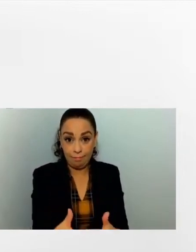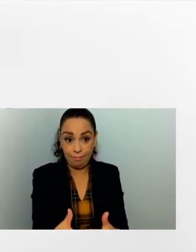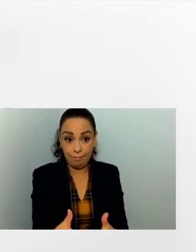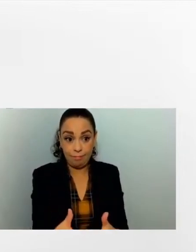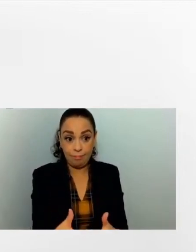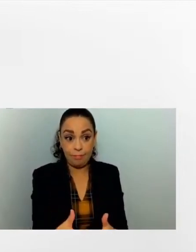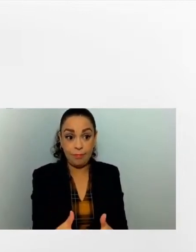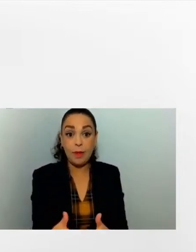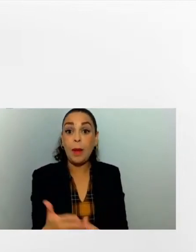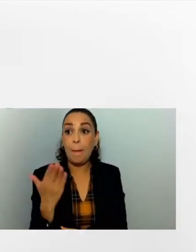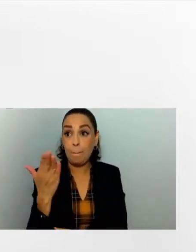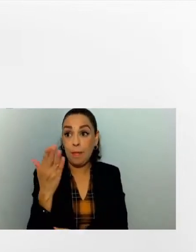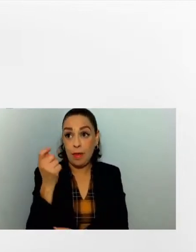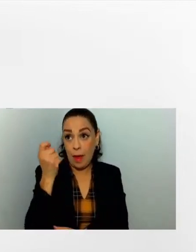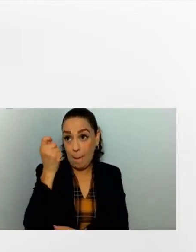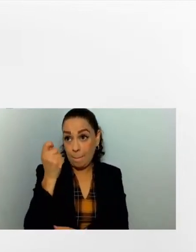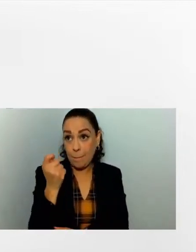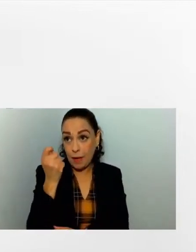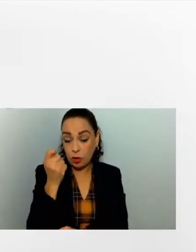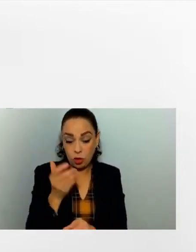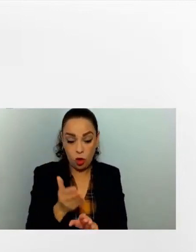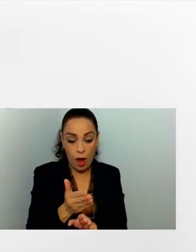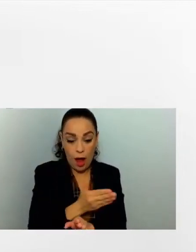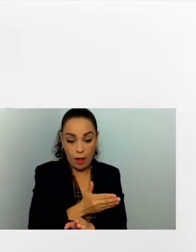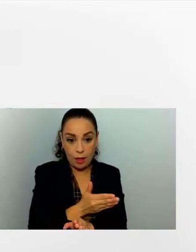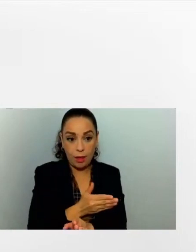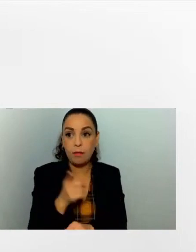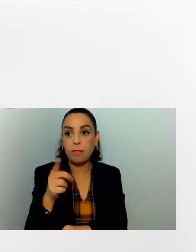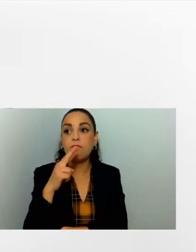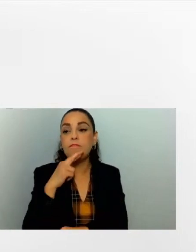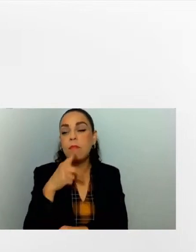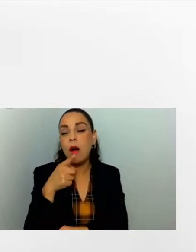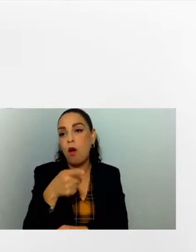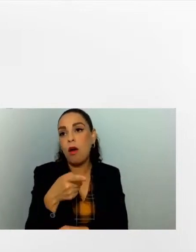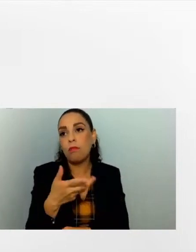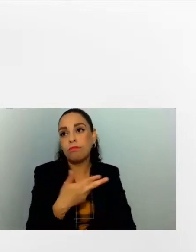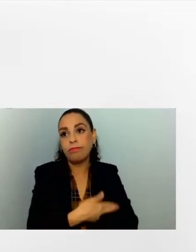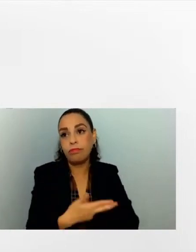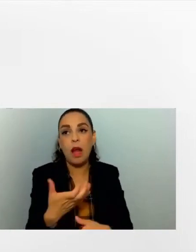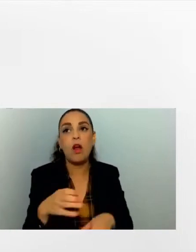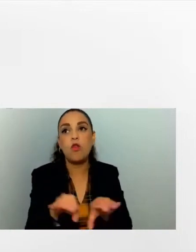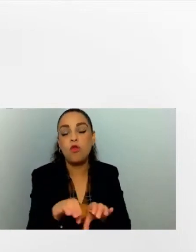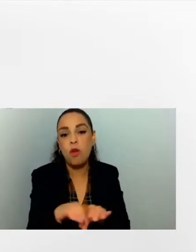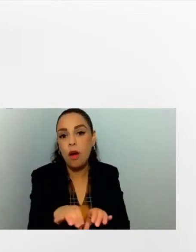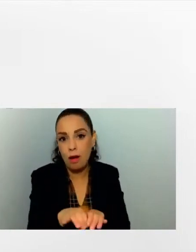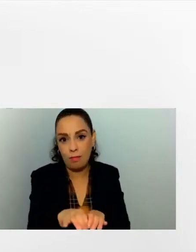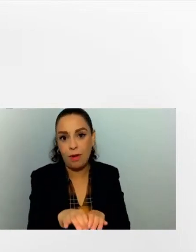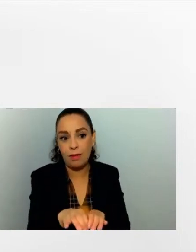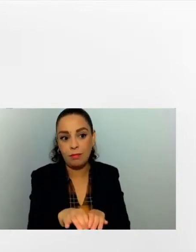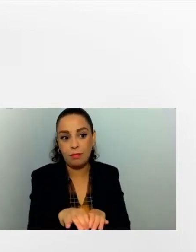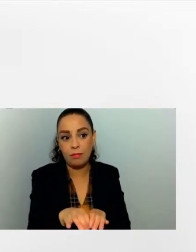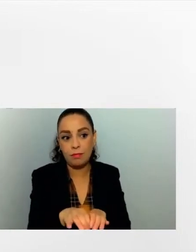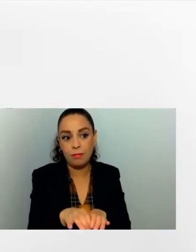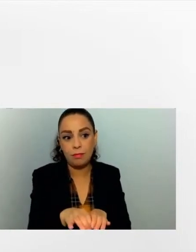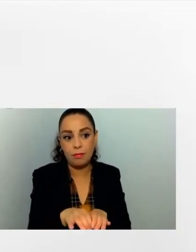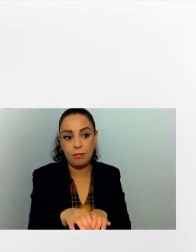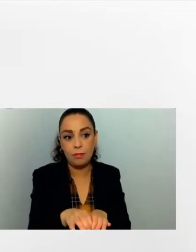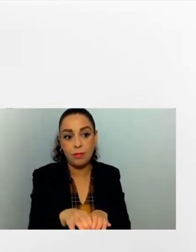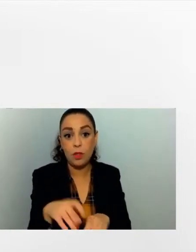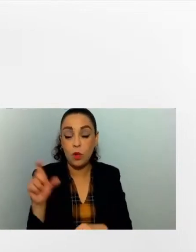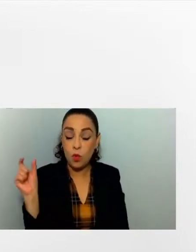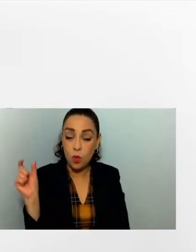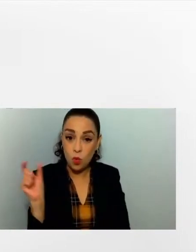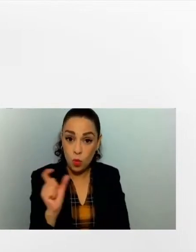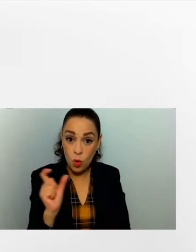el niño, pues los alimentos para cuando nazca el niño, pues se tienen que primero tomar medidas conducentes de que cuando se